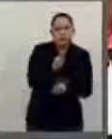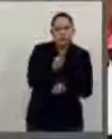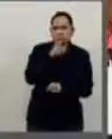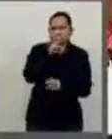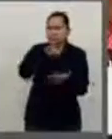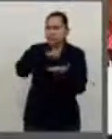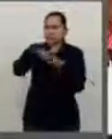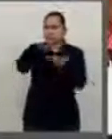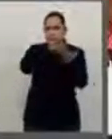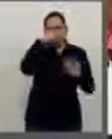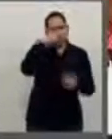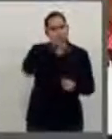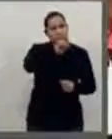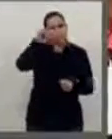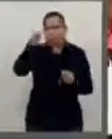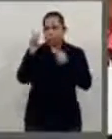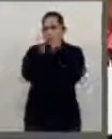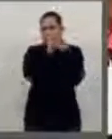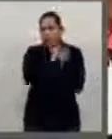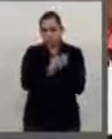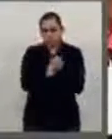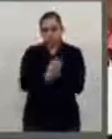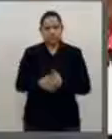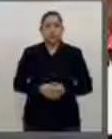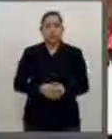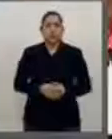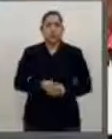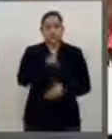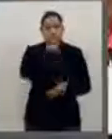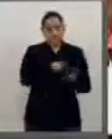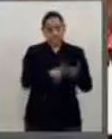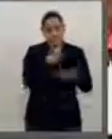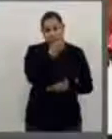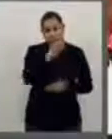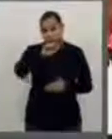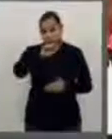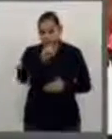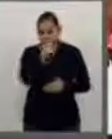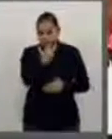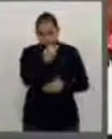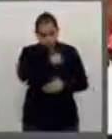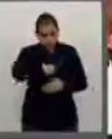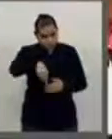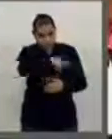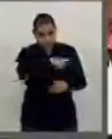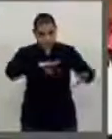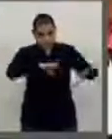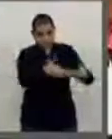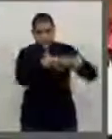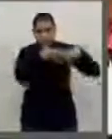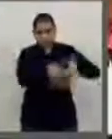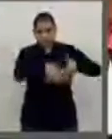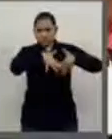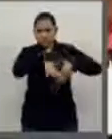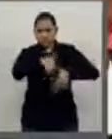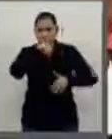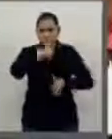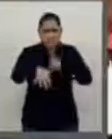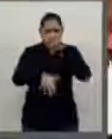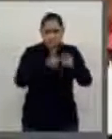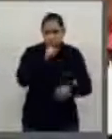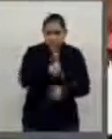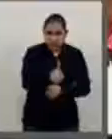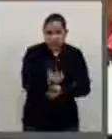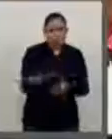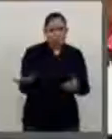México. Sin el movimiento del 68, no sería posible explicar el derecho del voto a